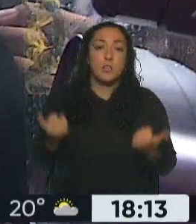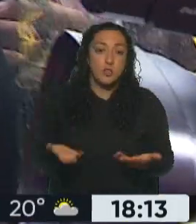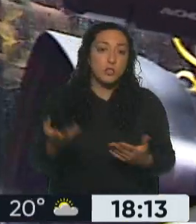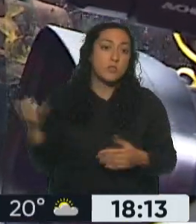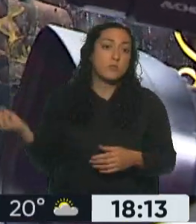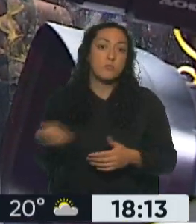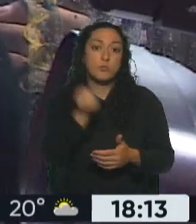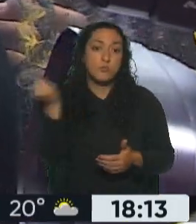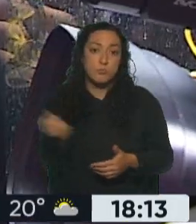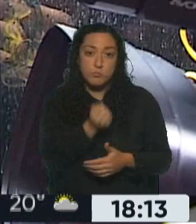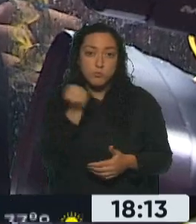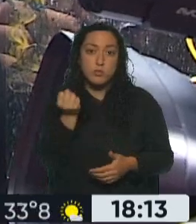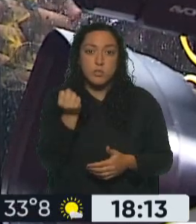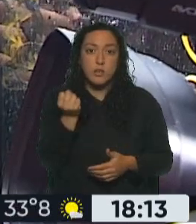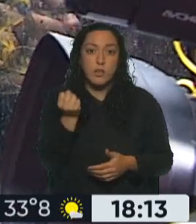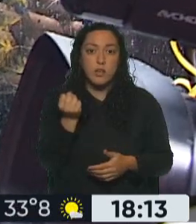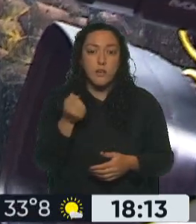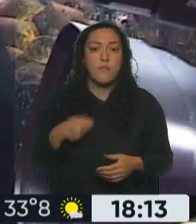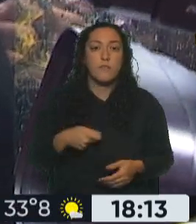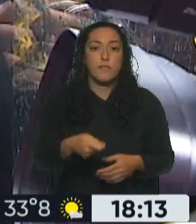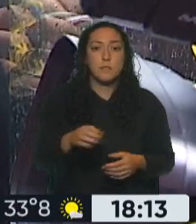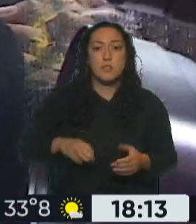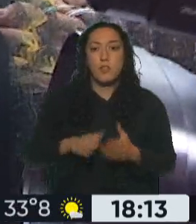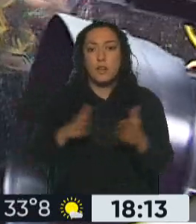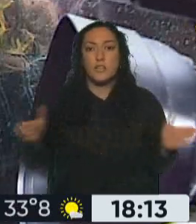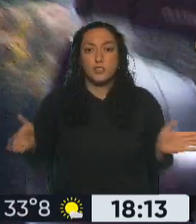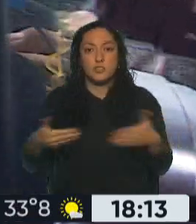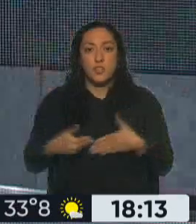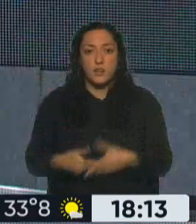muy importante porque era el cierre de financiamiento del año.